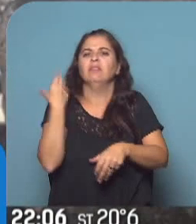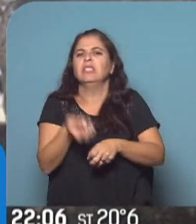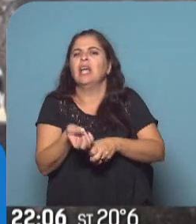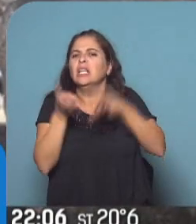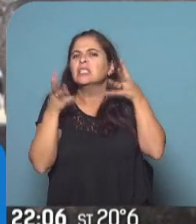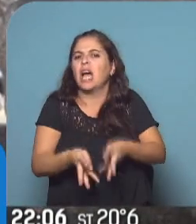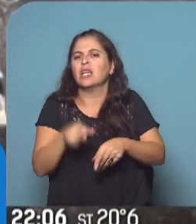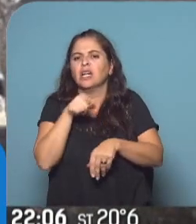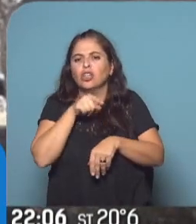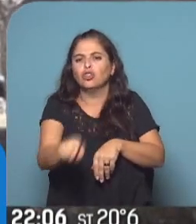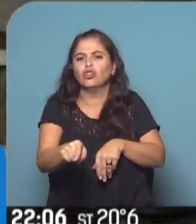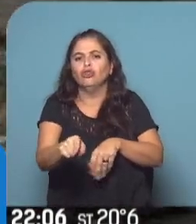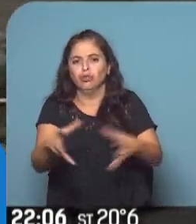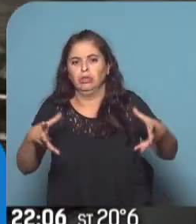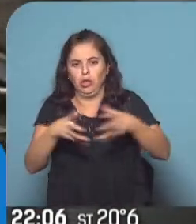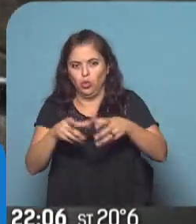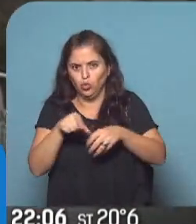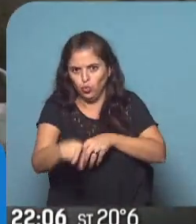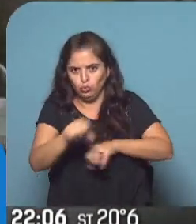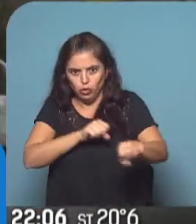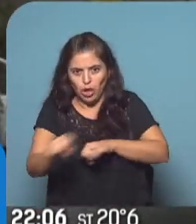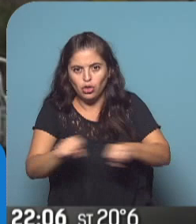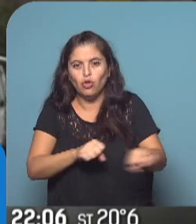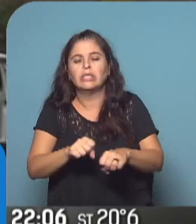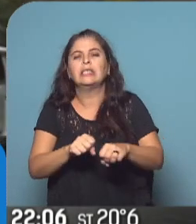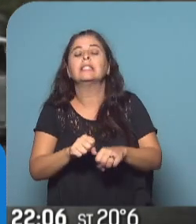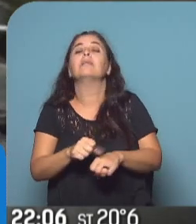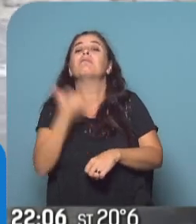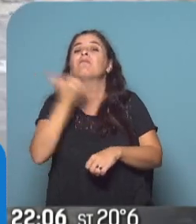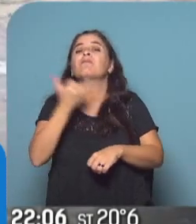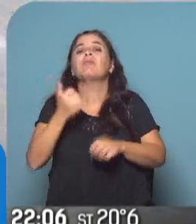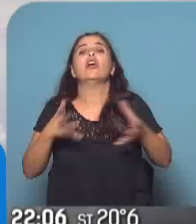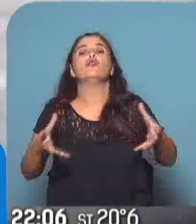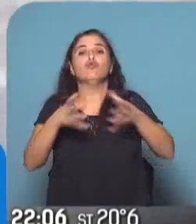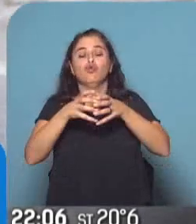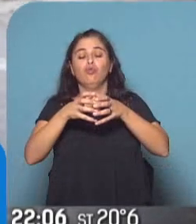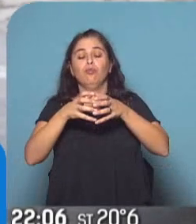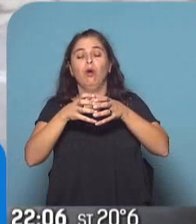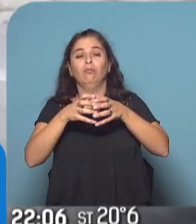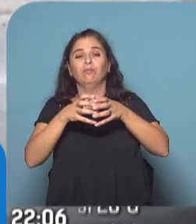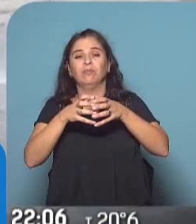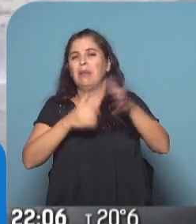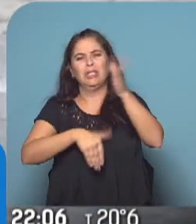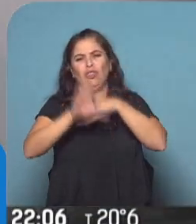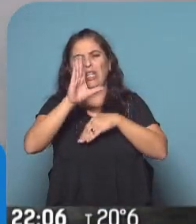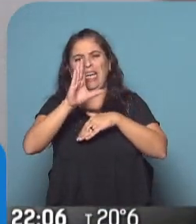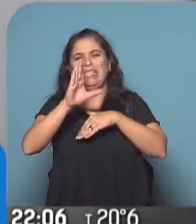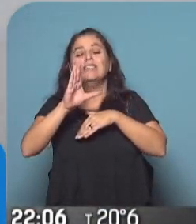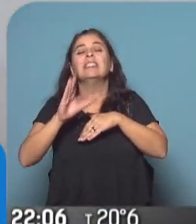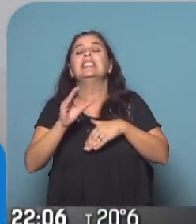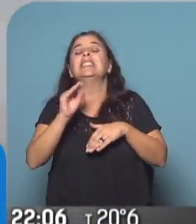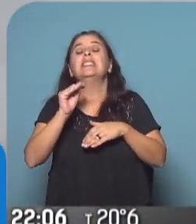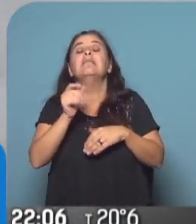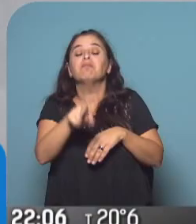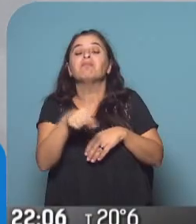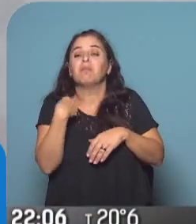la capital, Sanaa. Los hutis, de mayoría chiita, tienen apoyo de Irán y aunque tienen su propia agenda